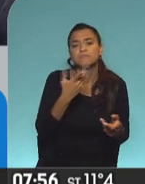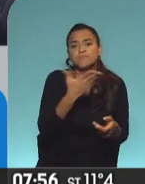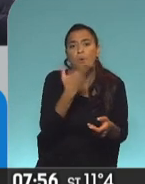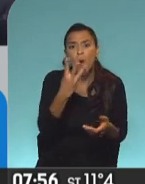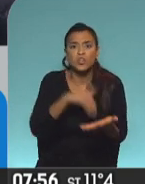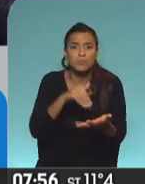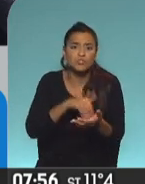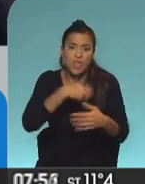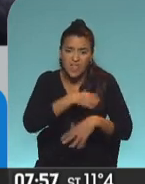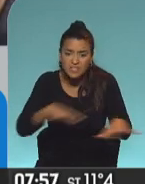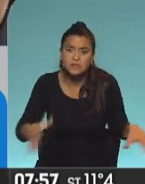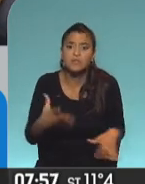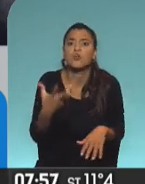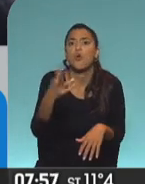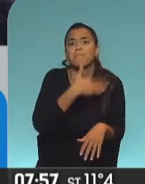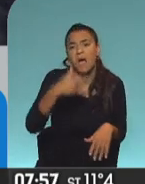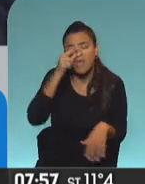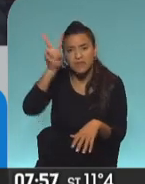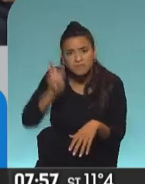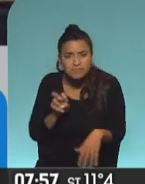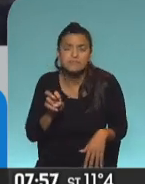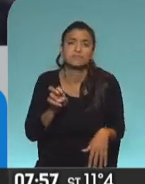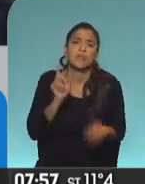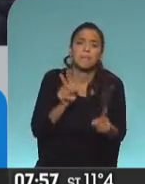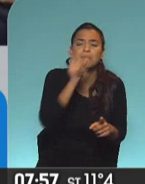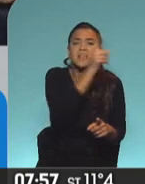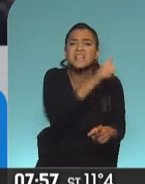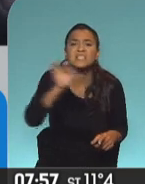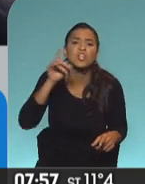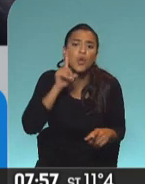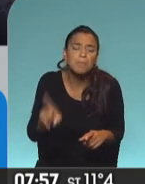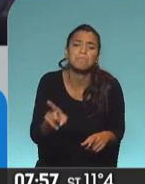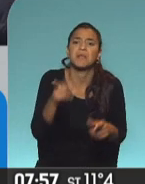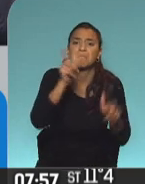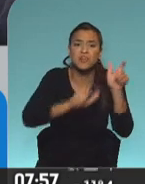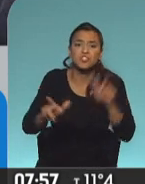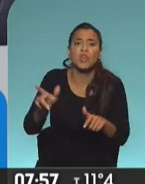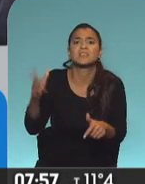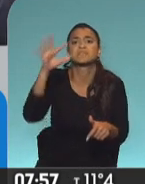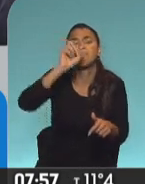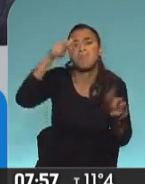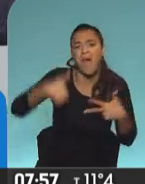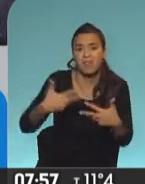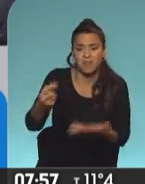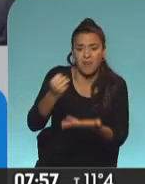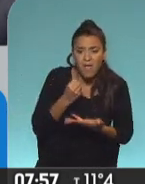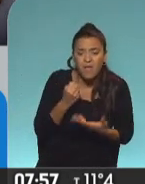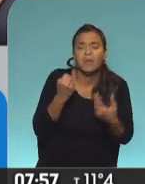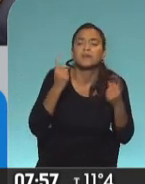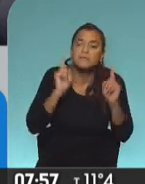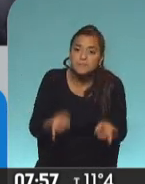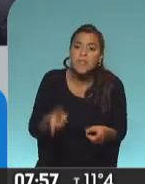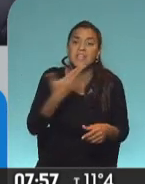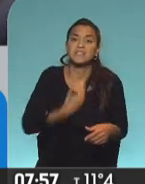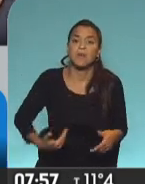asignación universal por hijo, tenemos 600.000 personas bajo planes sociales, hay una gran cobertura, pero también del trabajo formal. También el Estado está